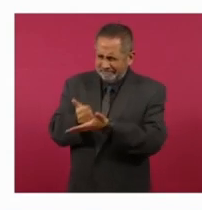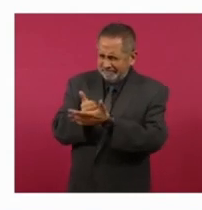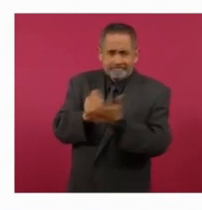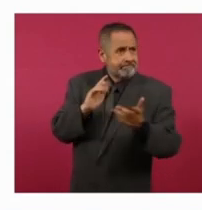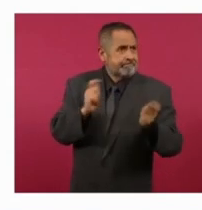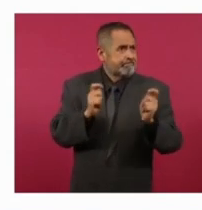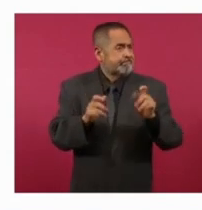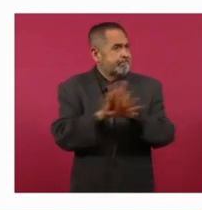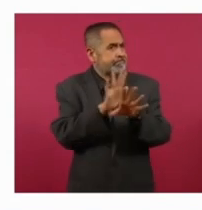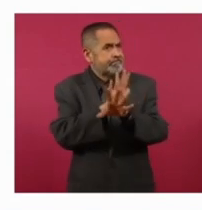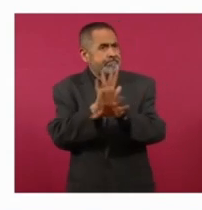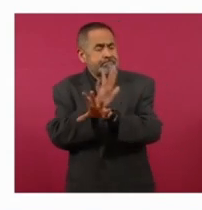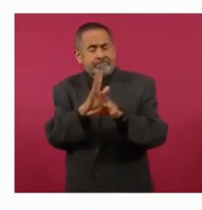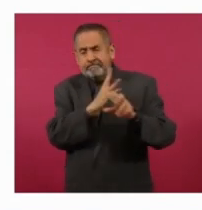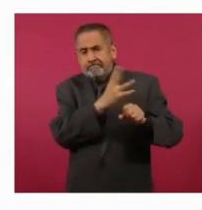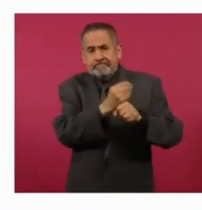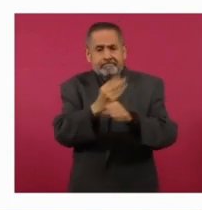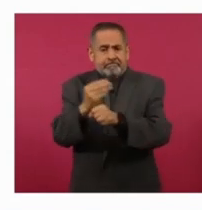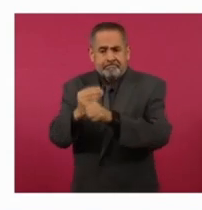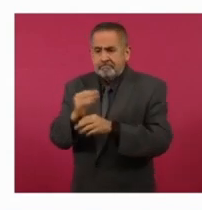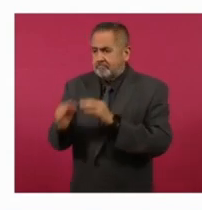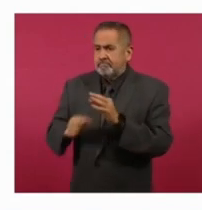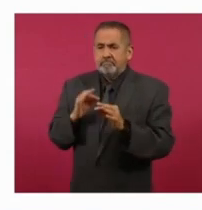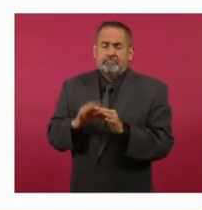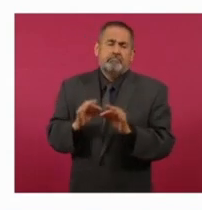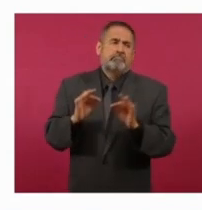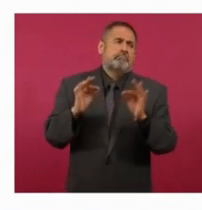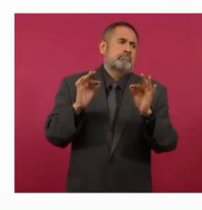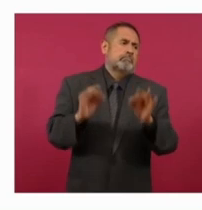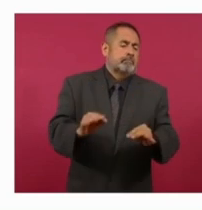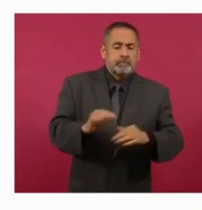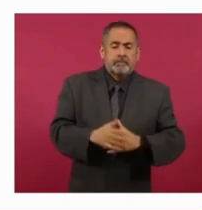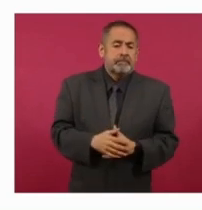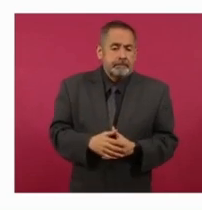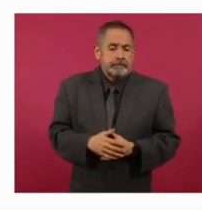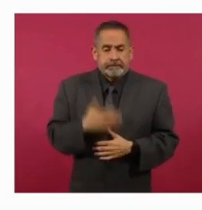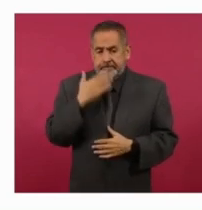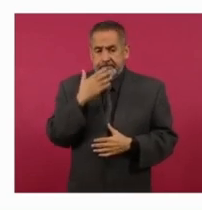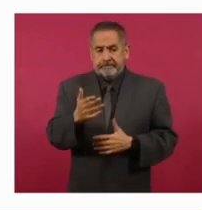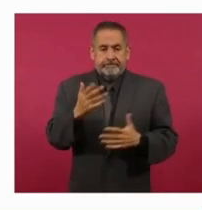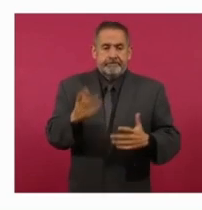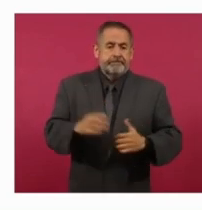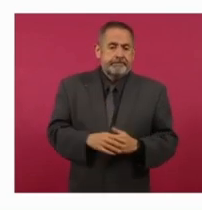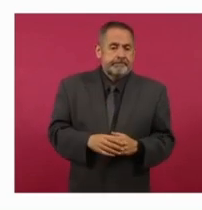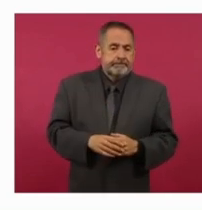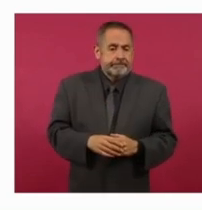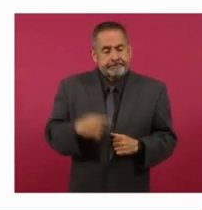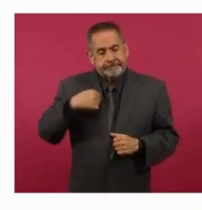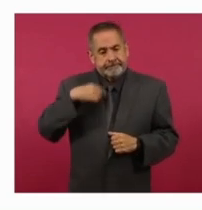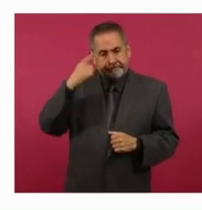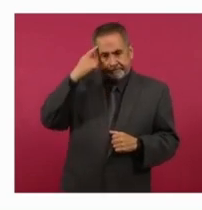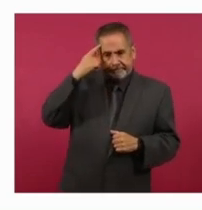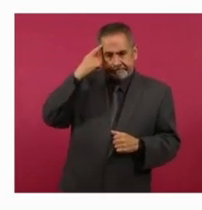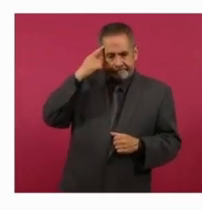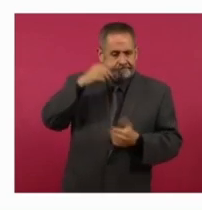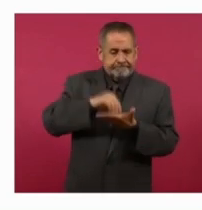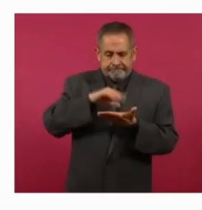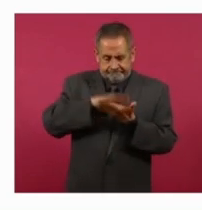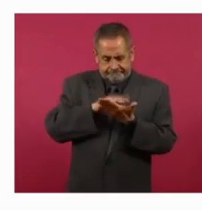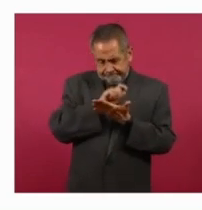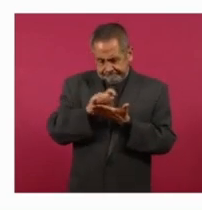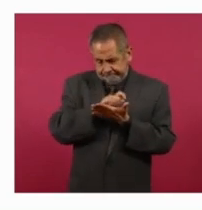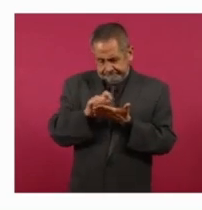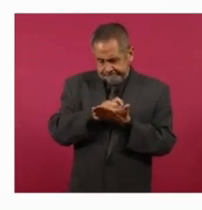a esta reconversión. Esto lo que nos lleva es a dejar las bases técnicas para